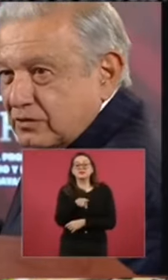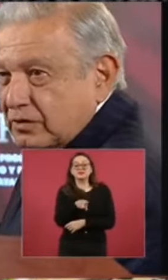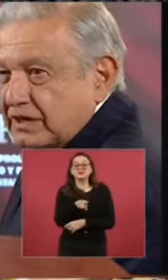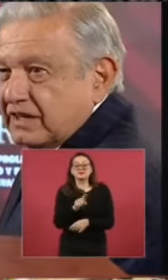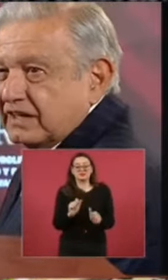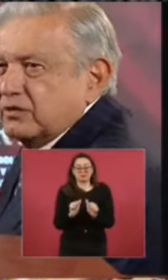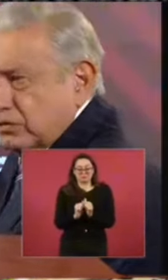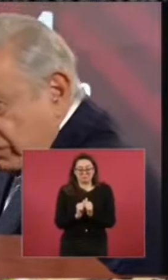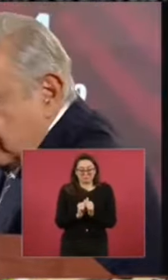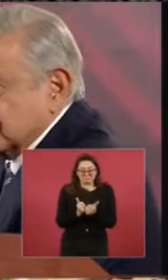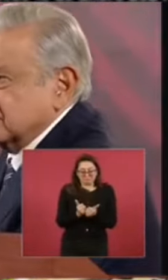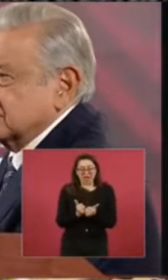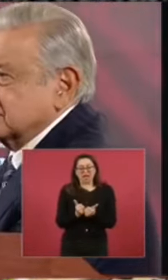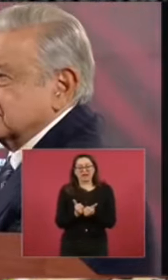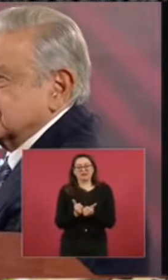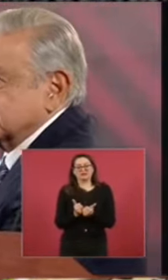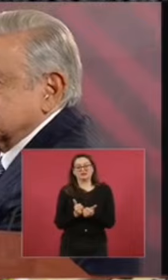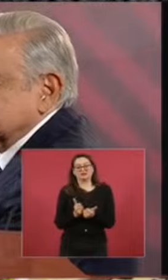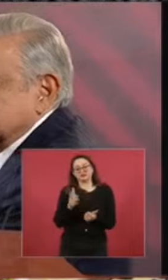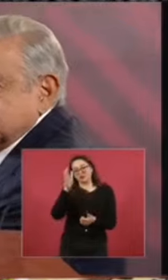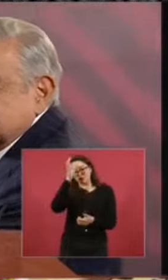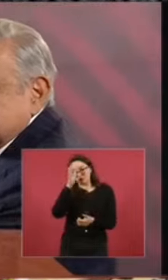de Coahuila, de Nuevo León,